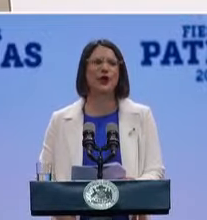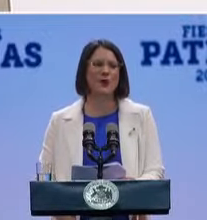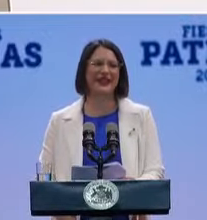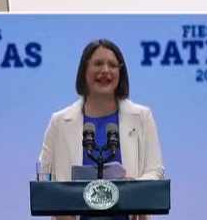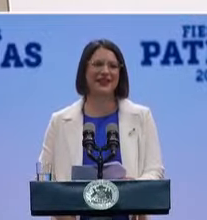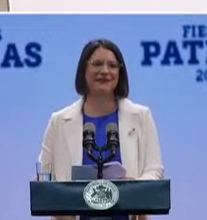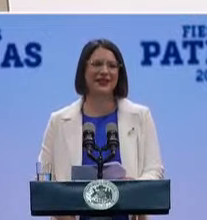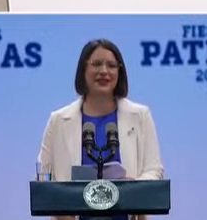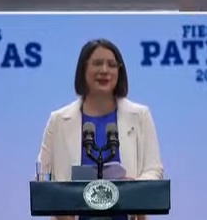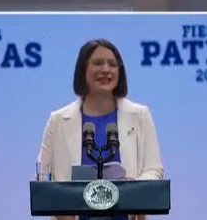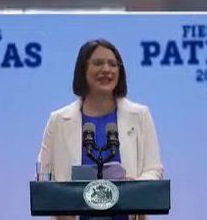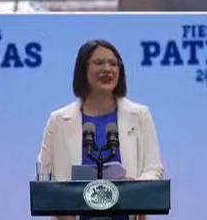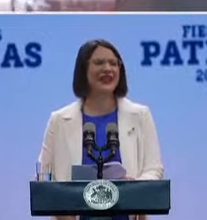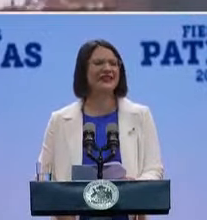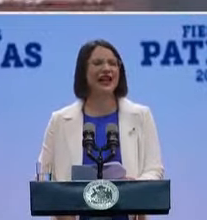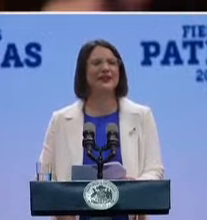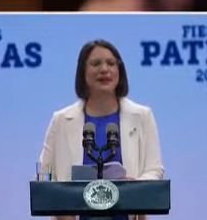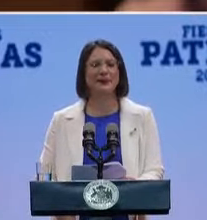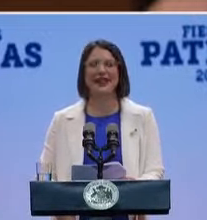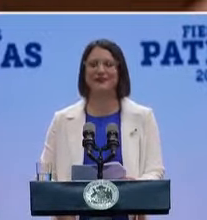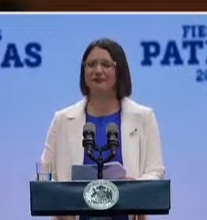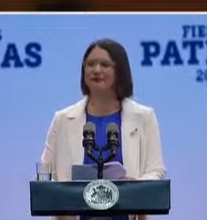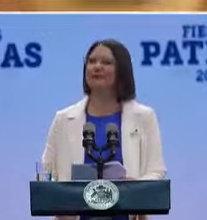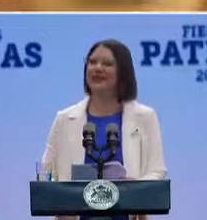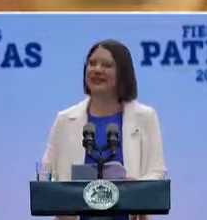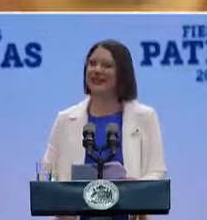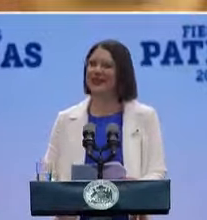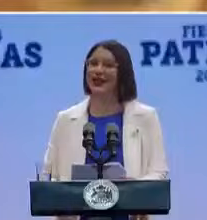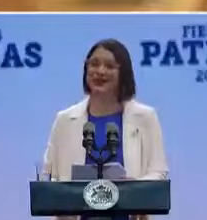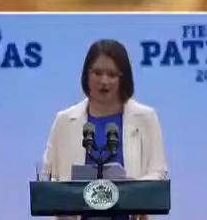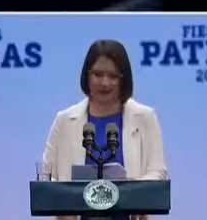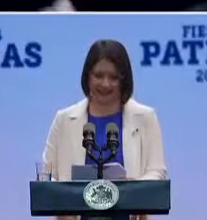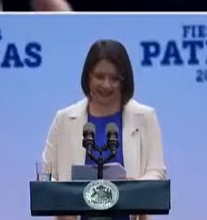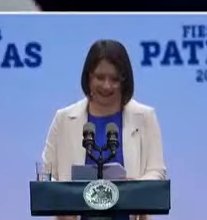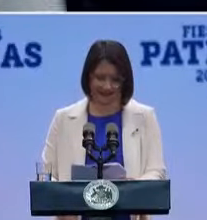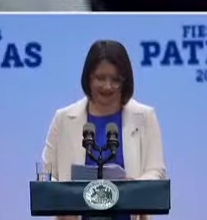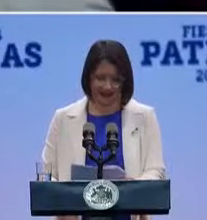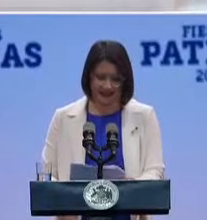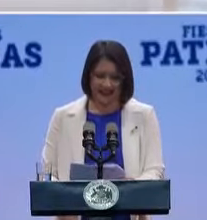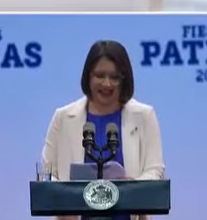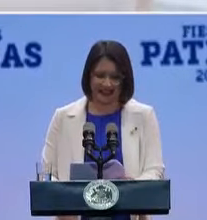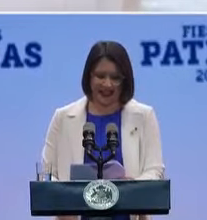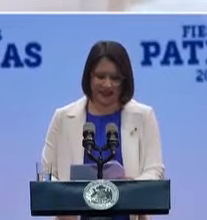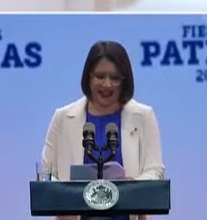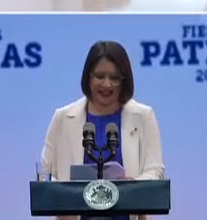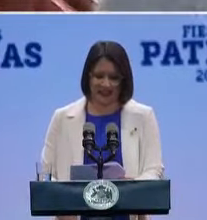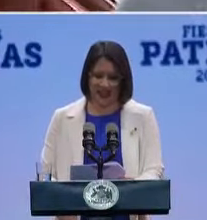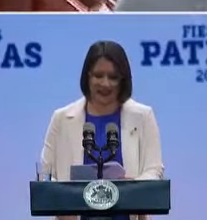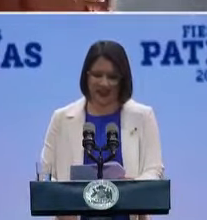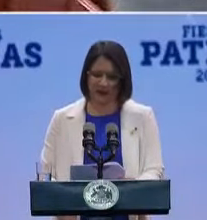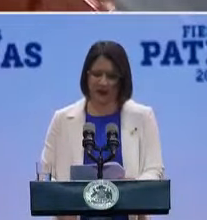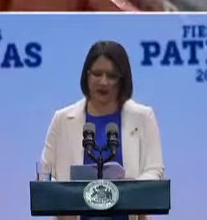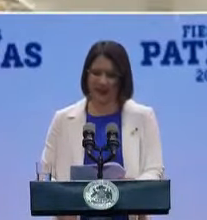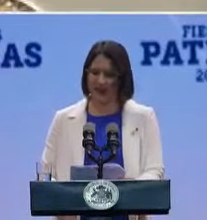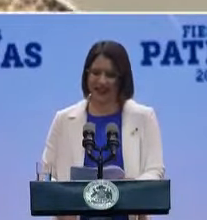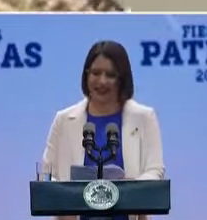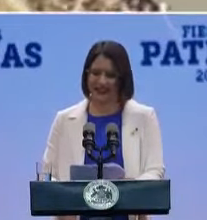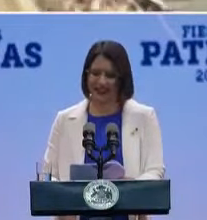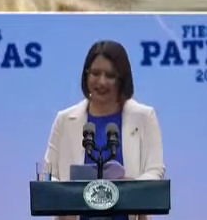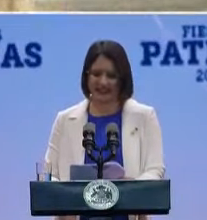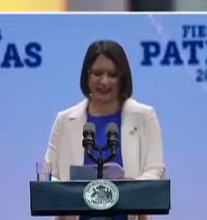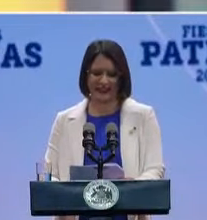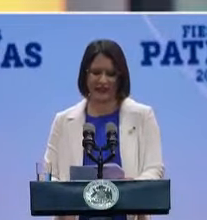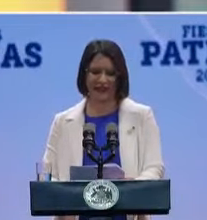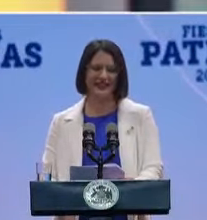Ángela Vivanco. Hace 7 días abrió un proceso de remoción en su contra, proceso que sus compañeros decidieron ampliar. Se